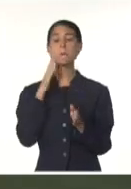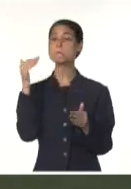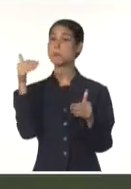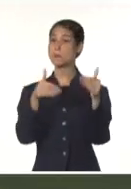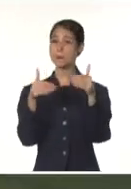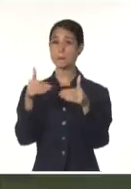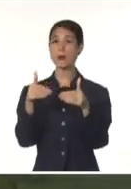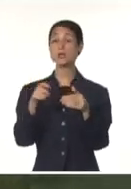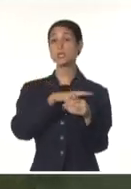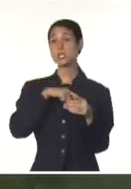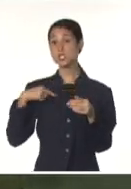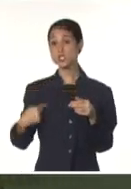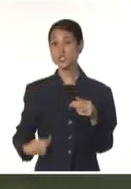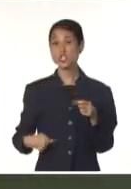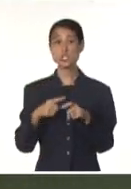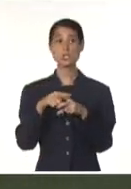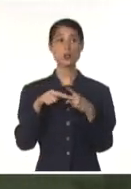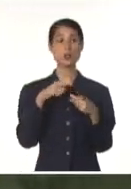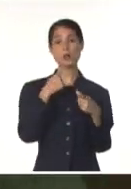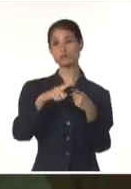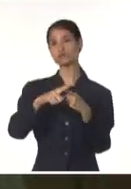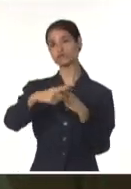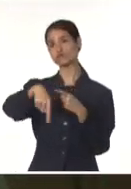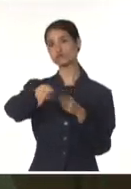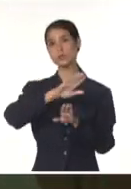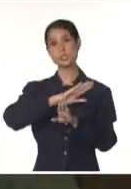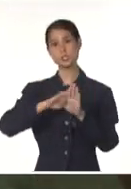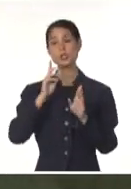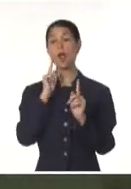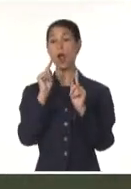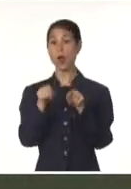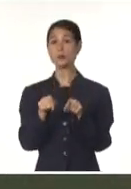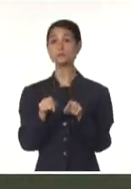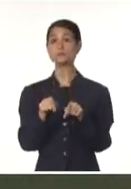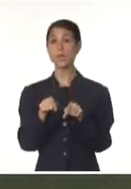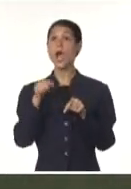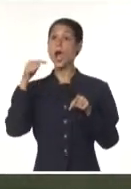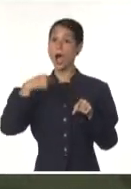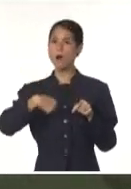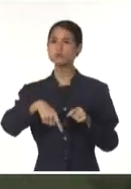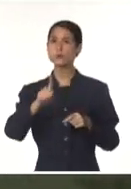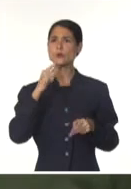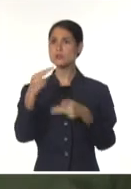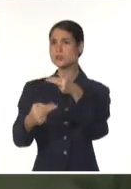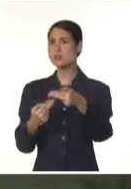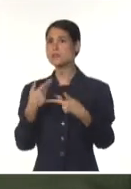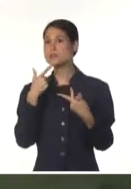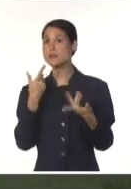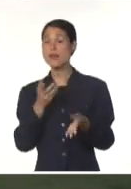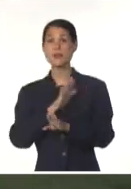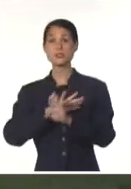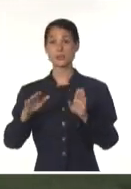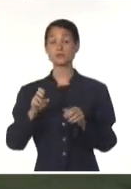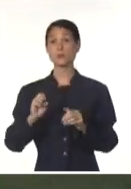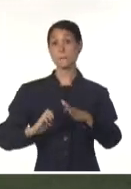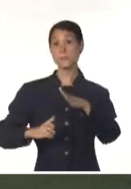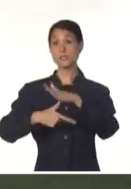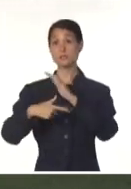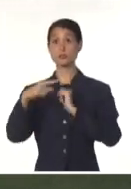y China, de los cuales ocupábamos en aquel momento la presidencia pro tempore. Una vez más, el presidente de Rusia, Vladimir